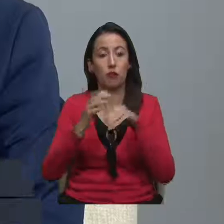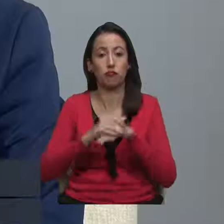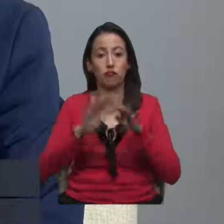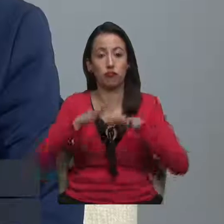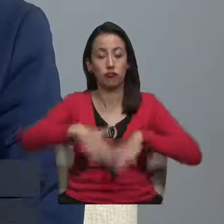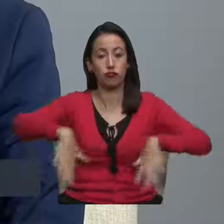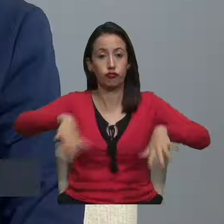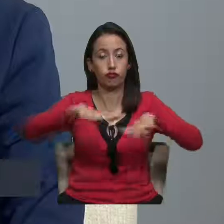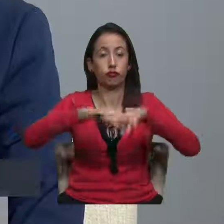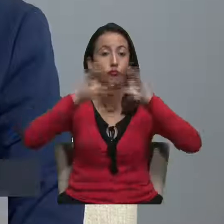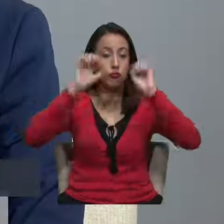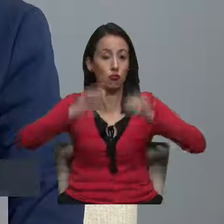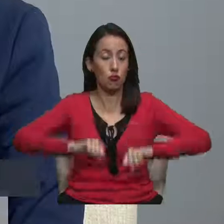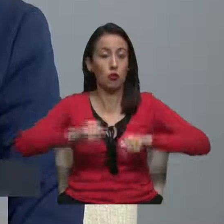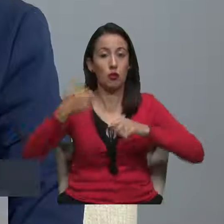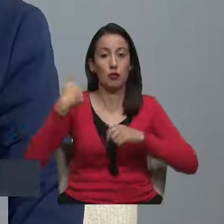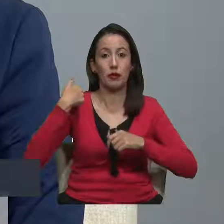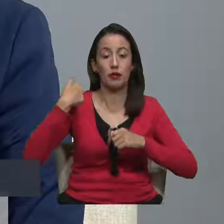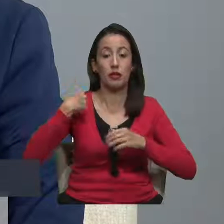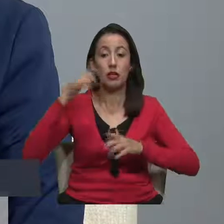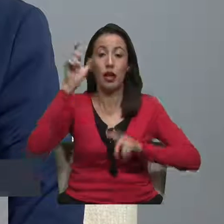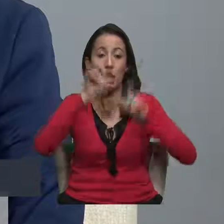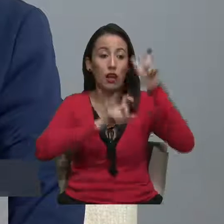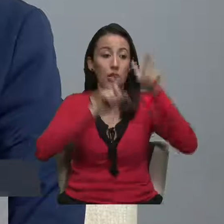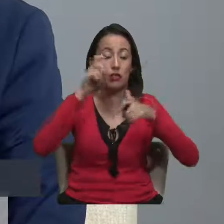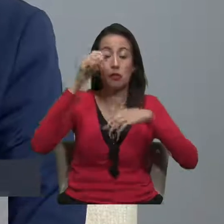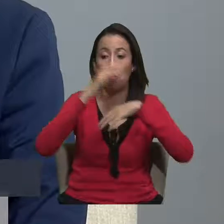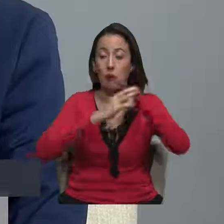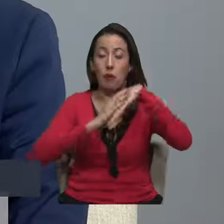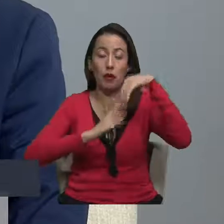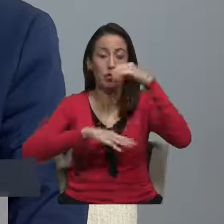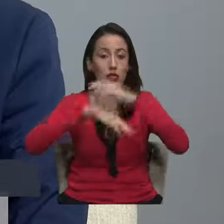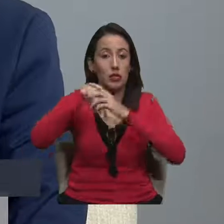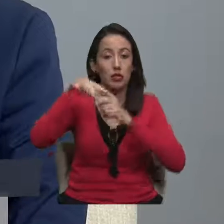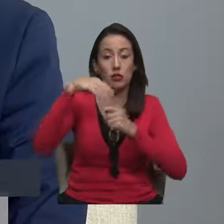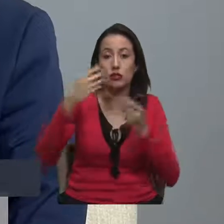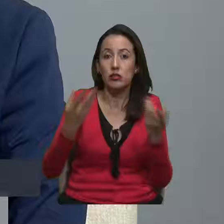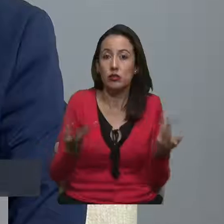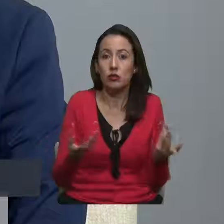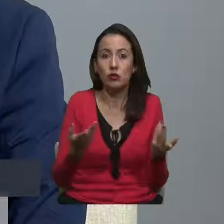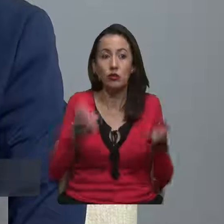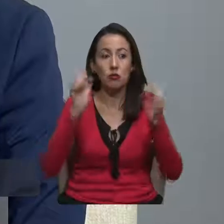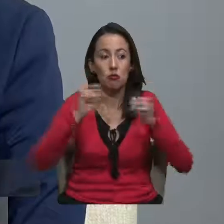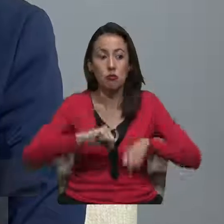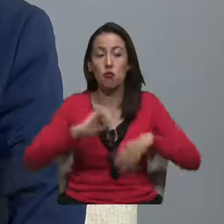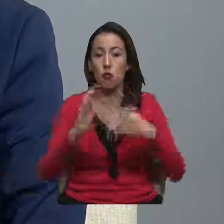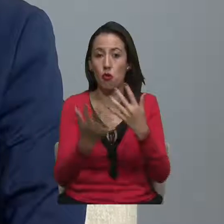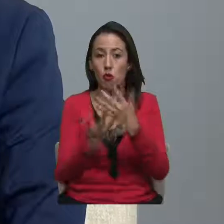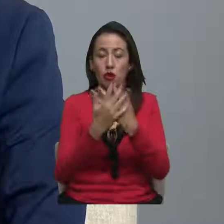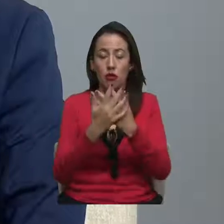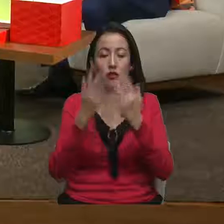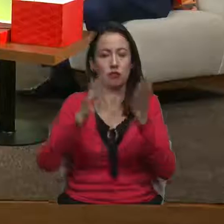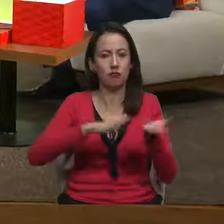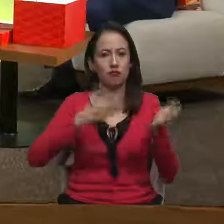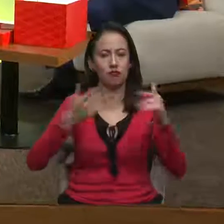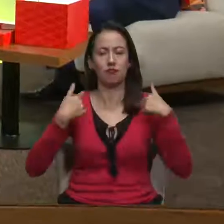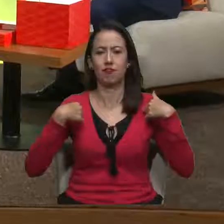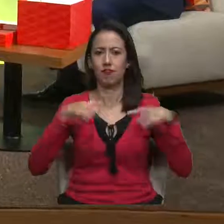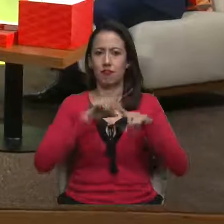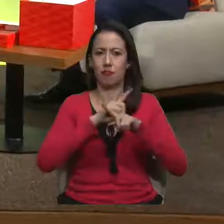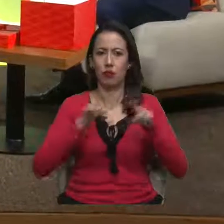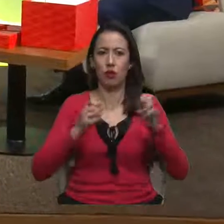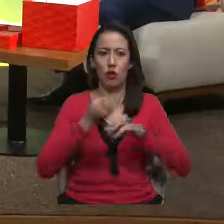podemos tener gente inocente a la cual vamos a dar muerte eso no se puede dar de esa forma